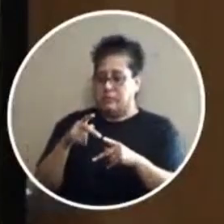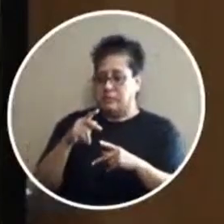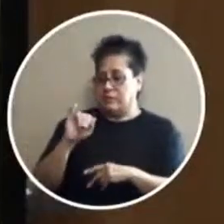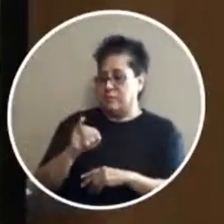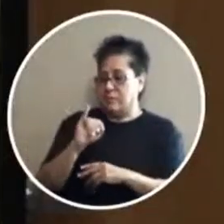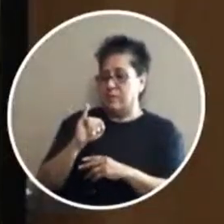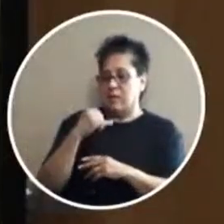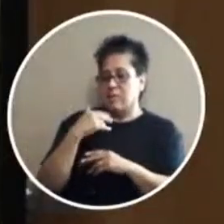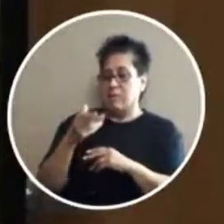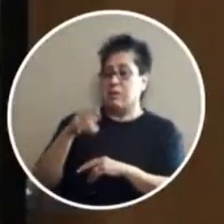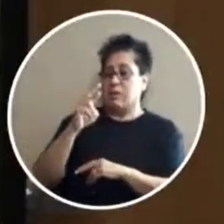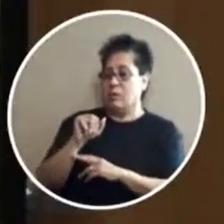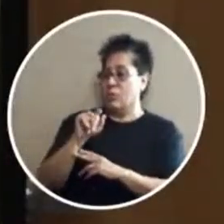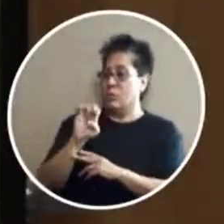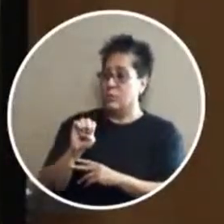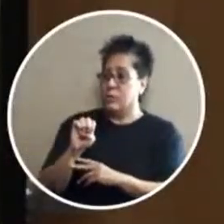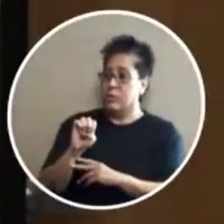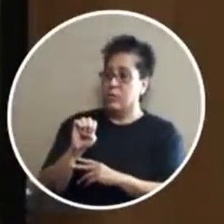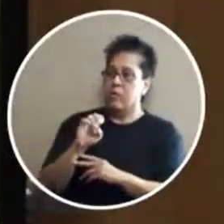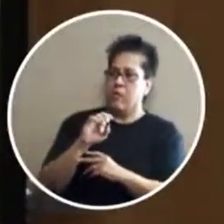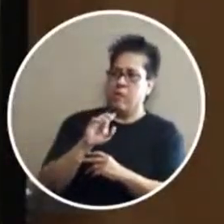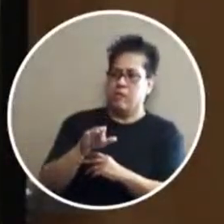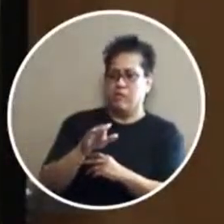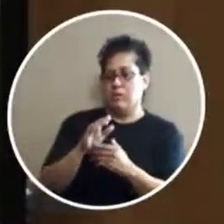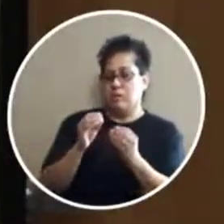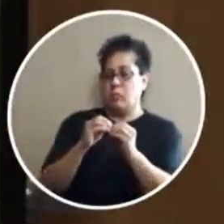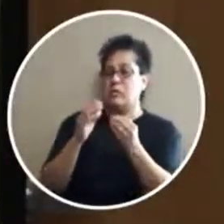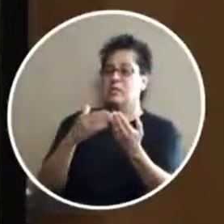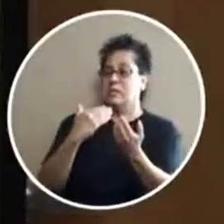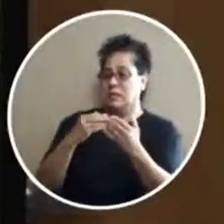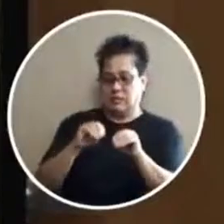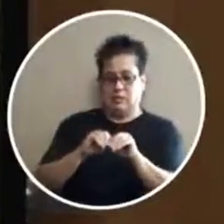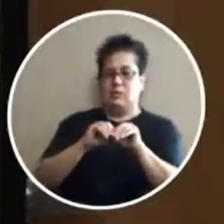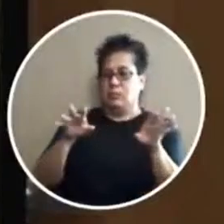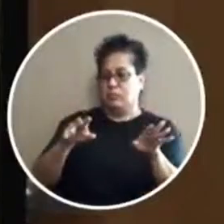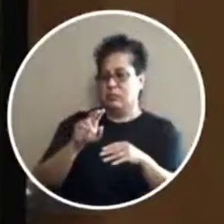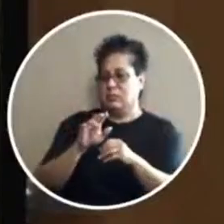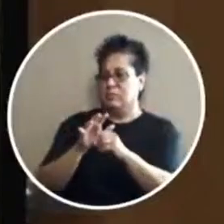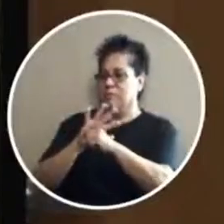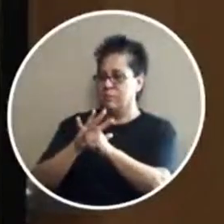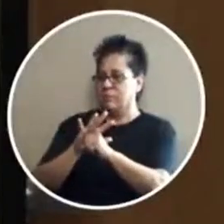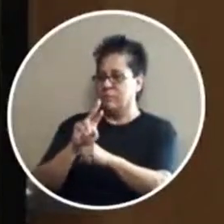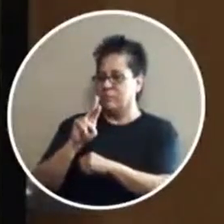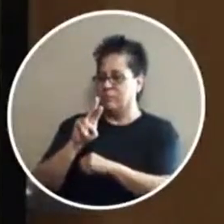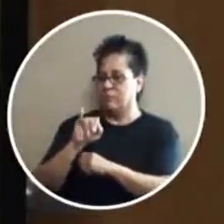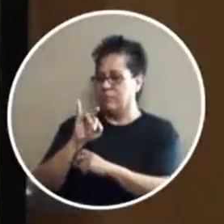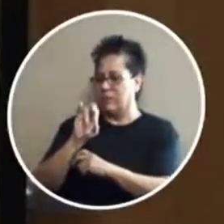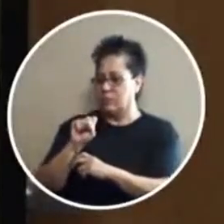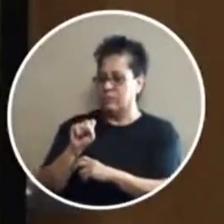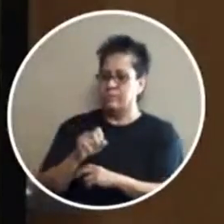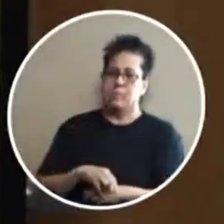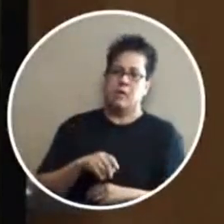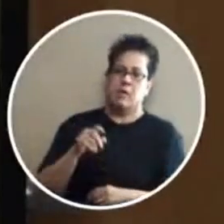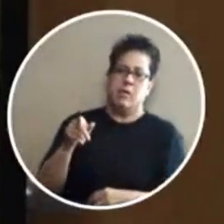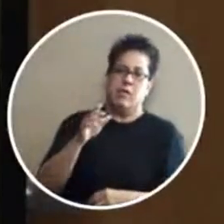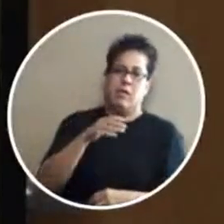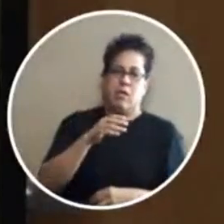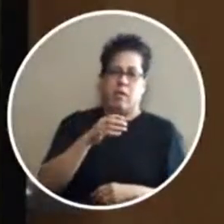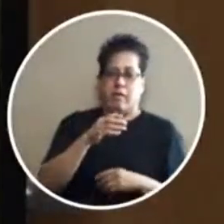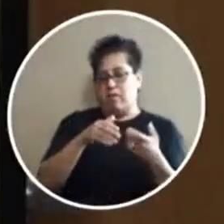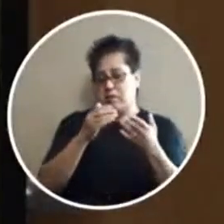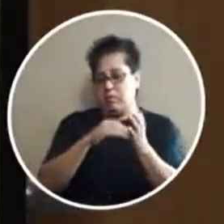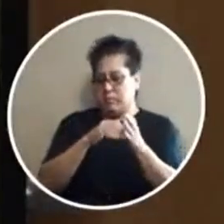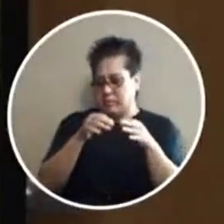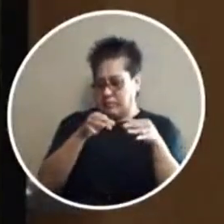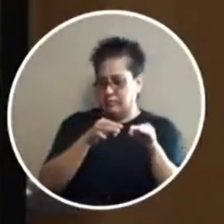mucho más alto, en el cual se puede propagar mucho más fácil. Y ahora, let me repeat it just in English.